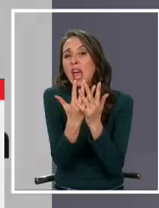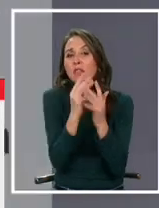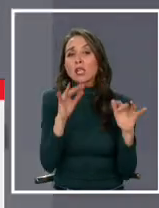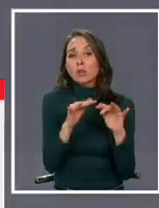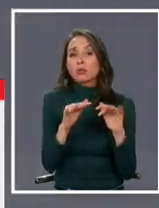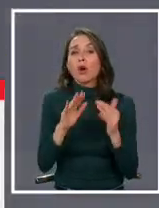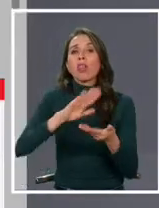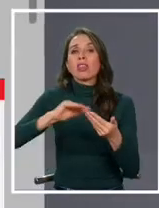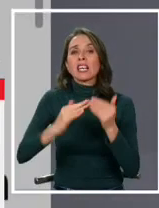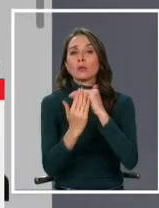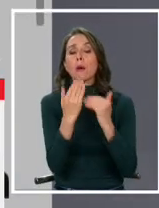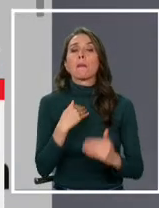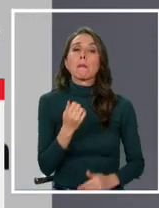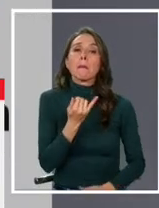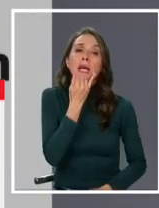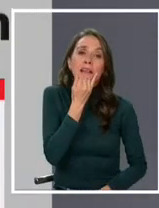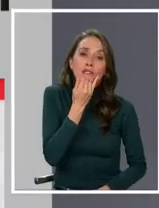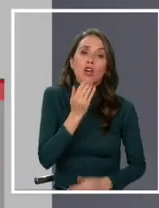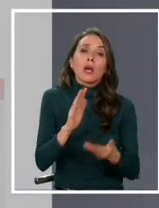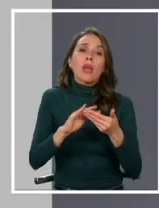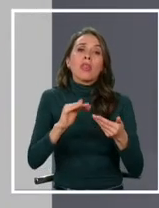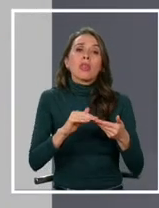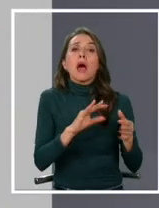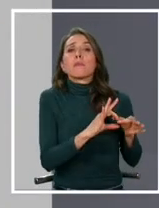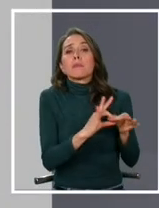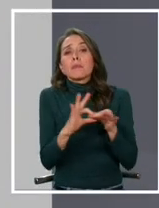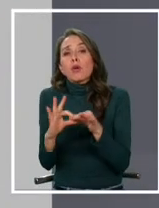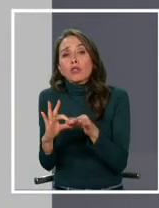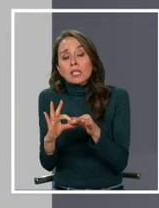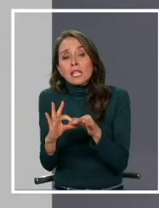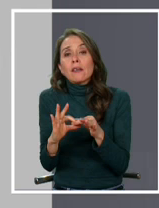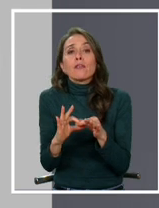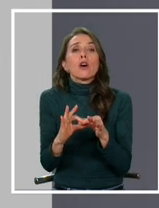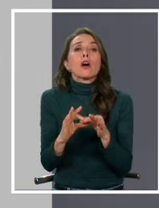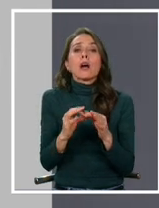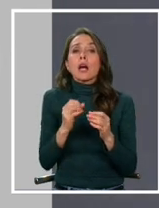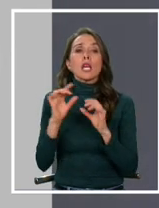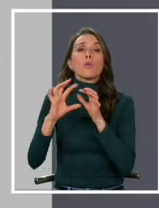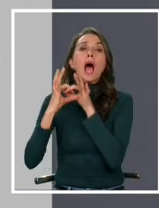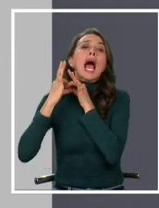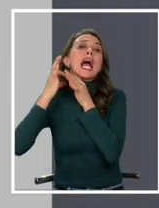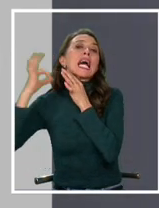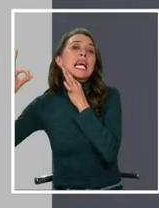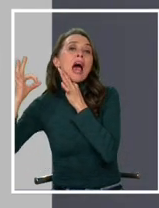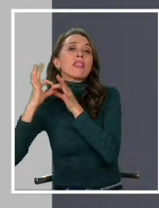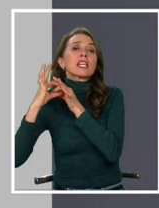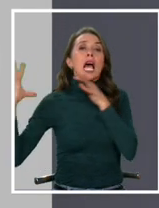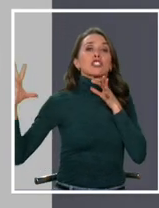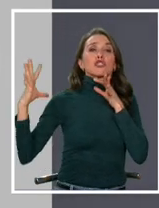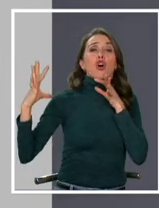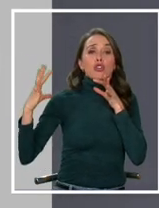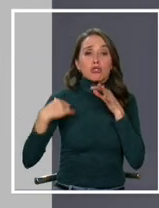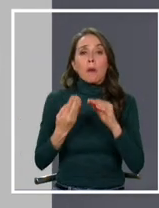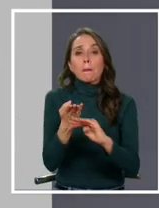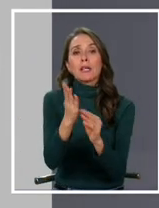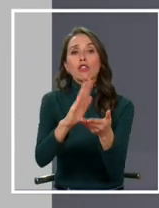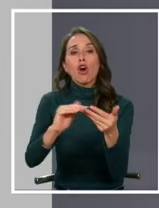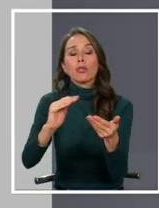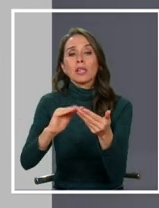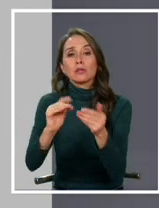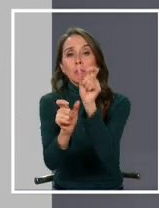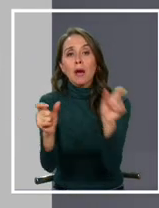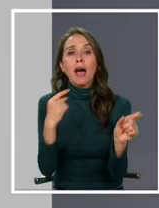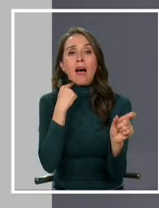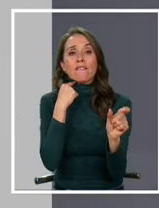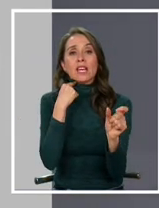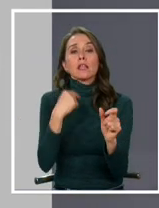sucedido me equivoqué da lo mismo el motivo y la razón se me soltó la cadena pido disculpas a Los afectados porque fue un